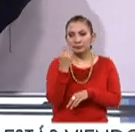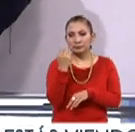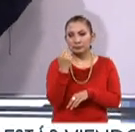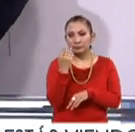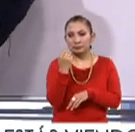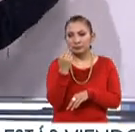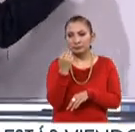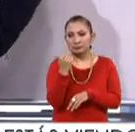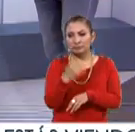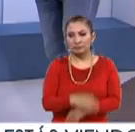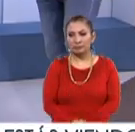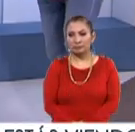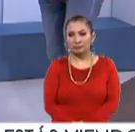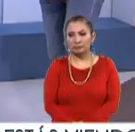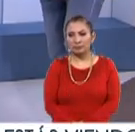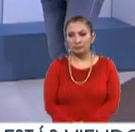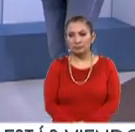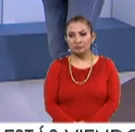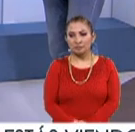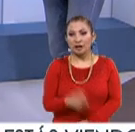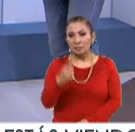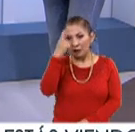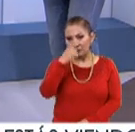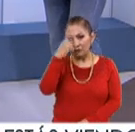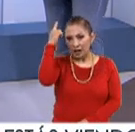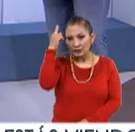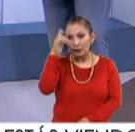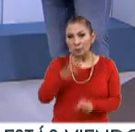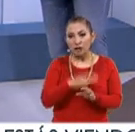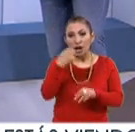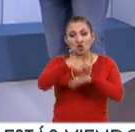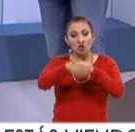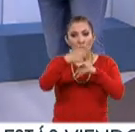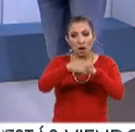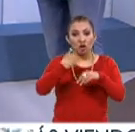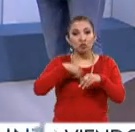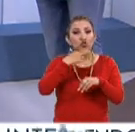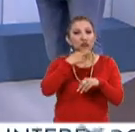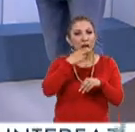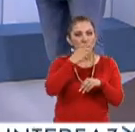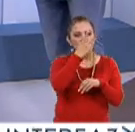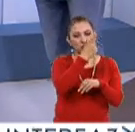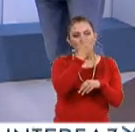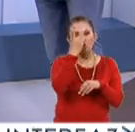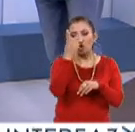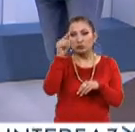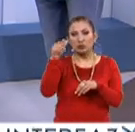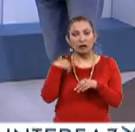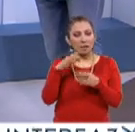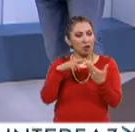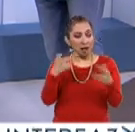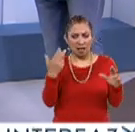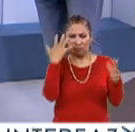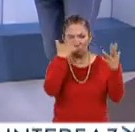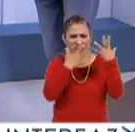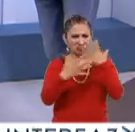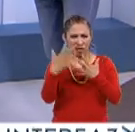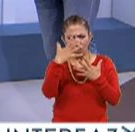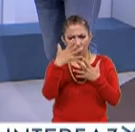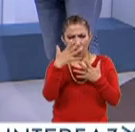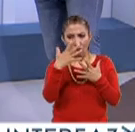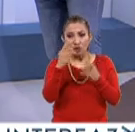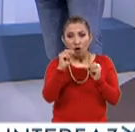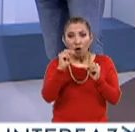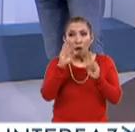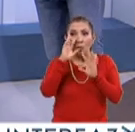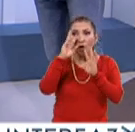1949, ¿no? Y además es mucho más sencillo porque, digamos, los números que nosotros utilizamos no tienen absolutamente nada que ver al menos